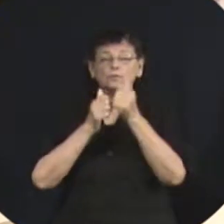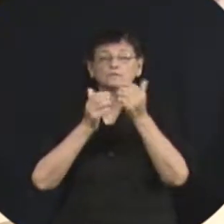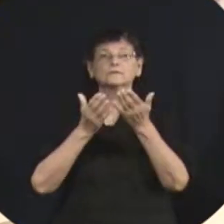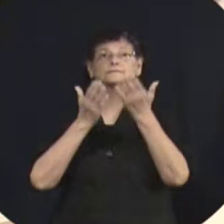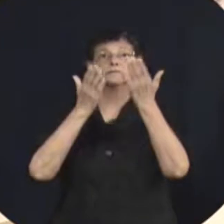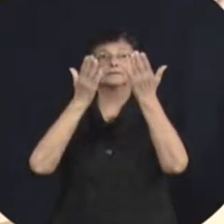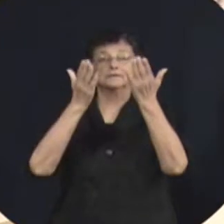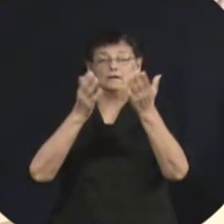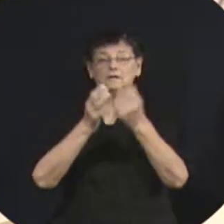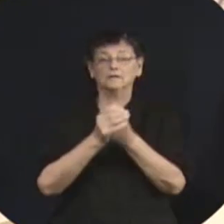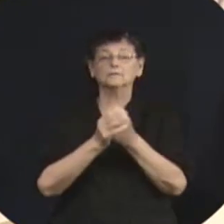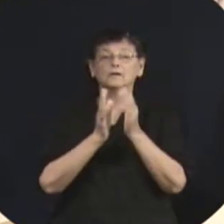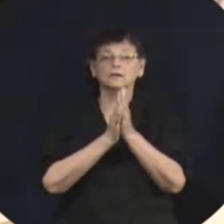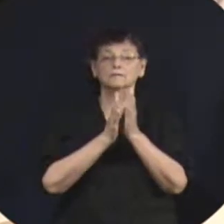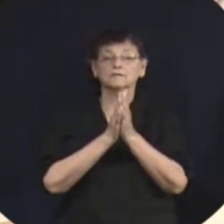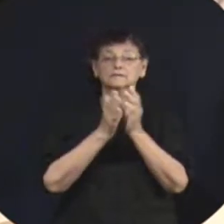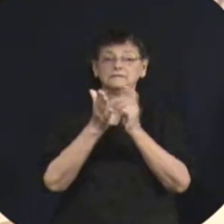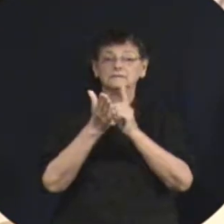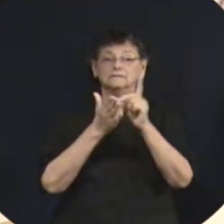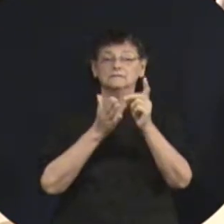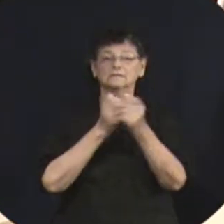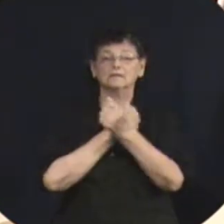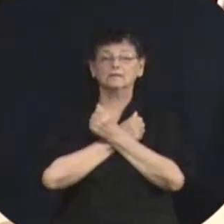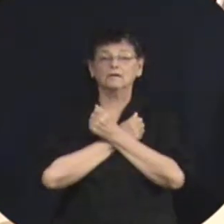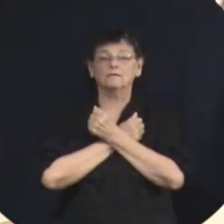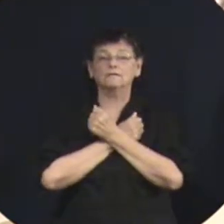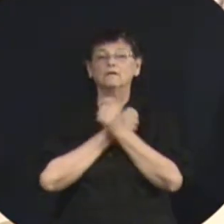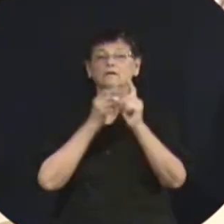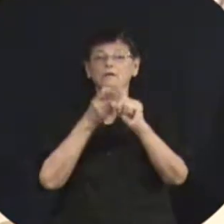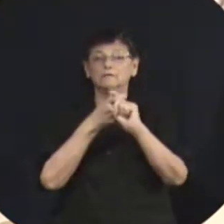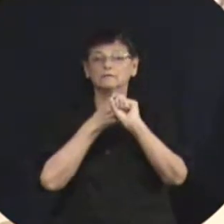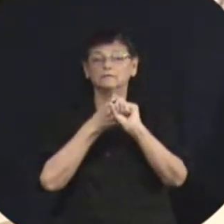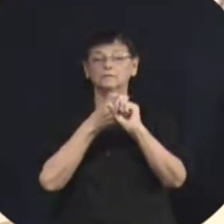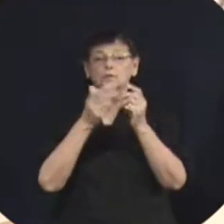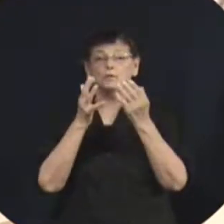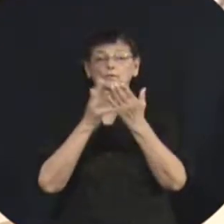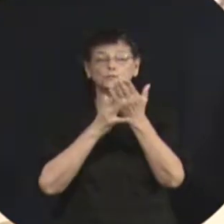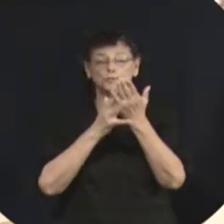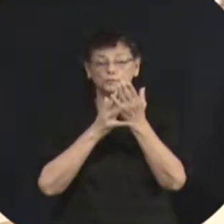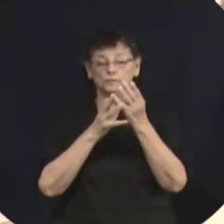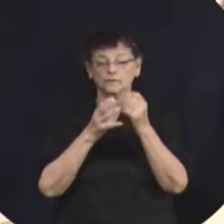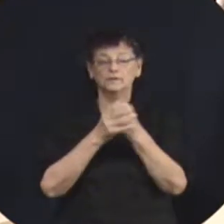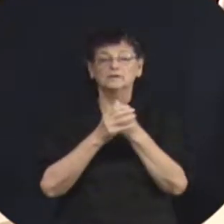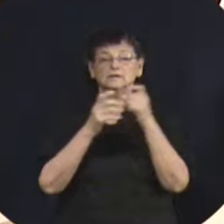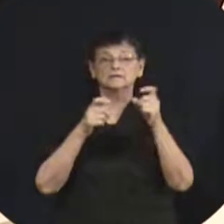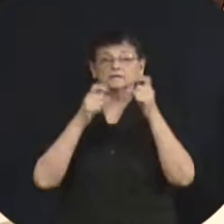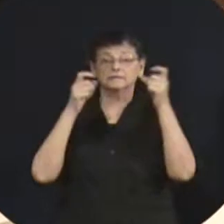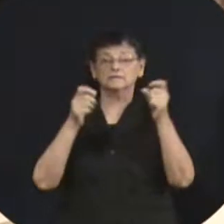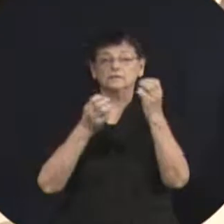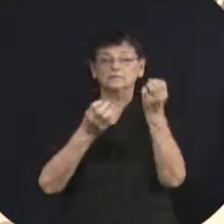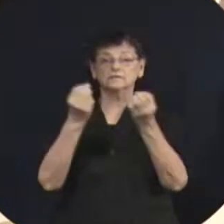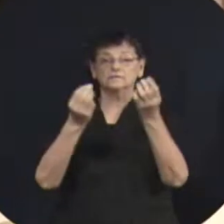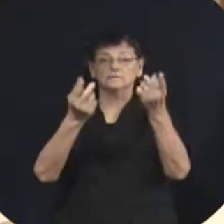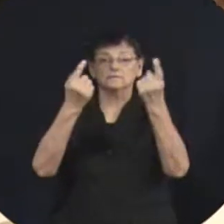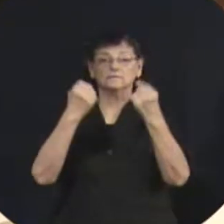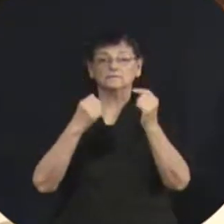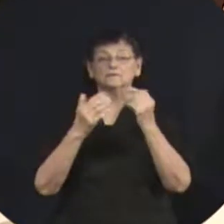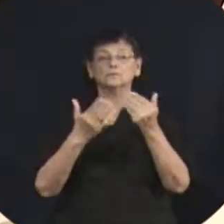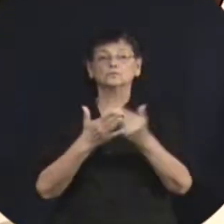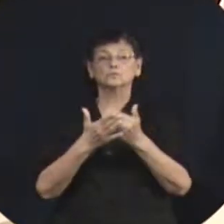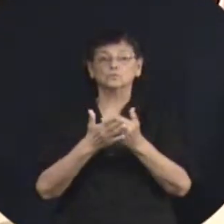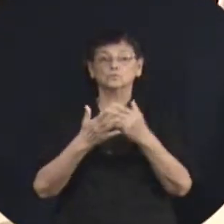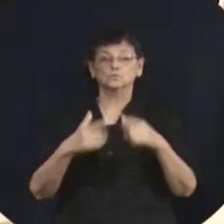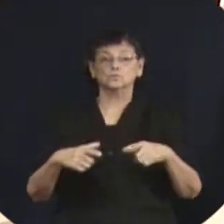entrega a la alabanza divina y al amor fraterno, por la celebración de los misterios que nos dieron nueva